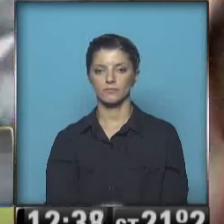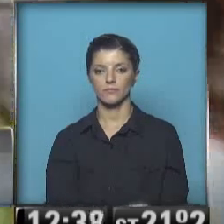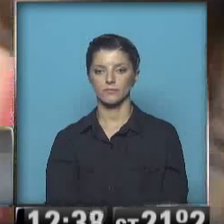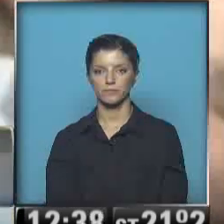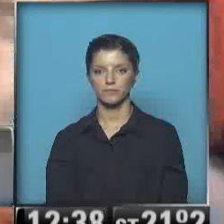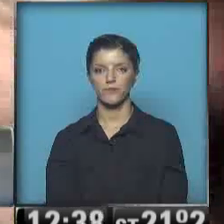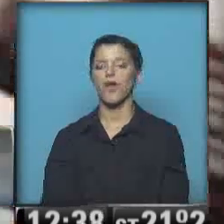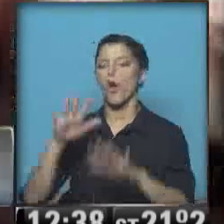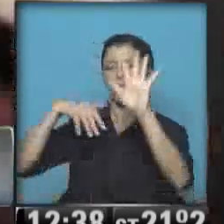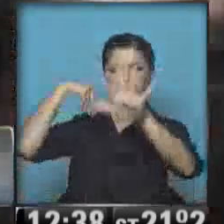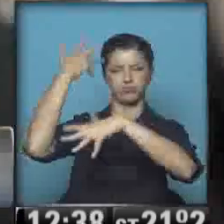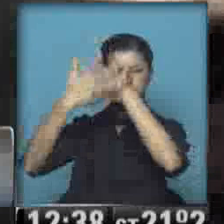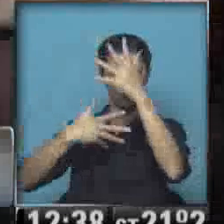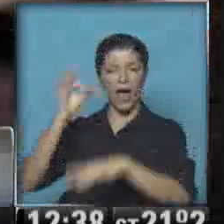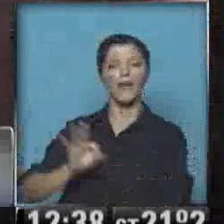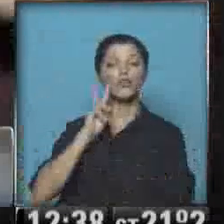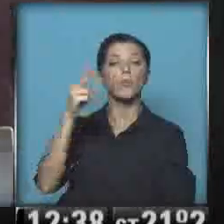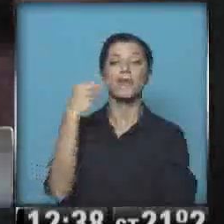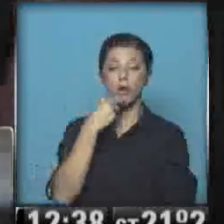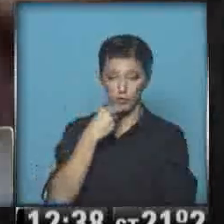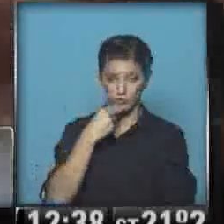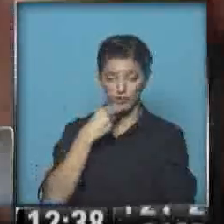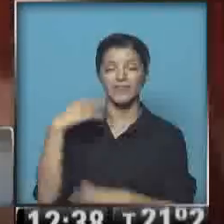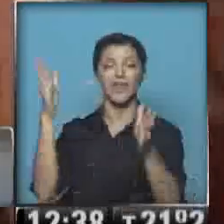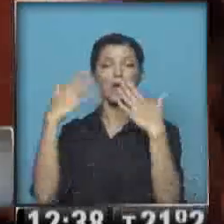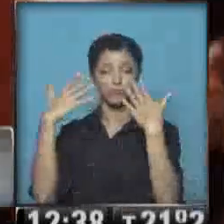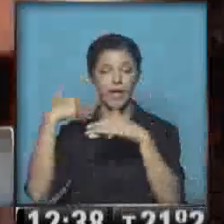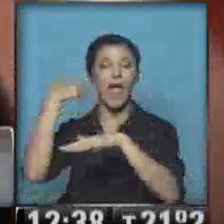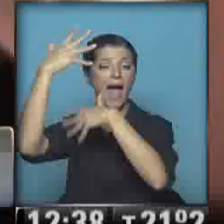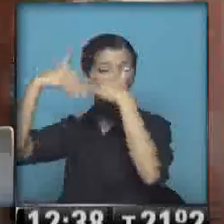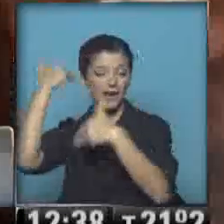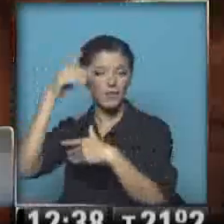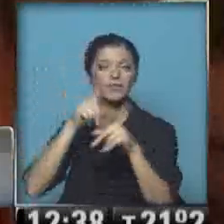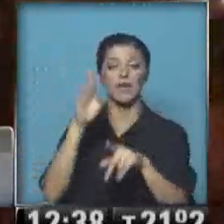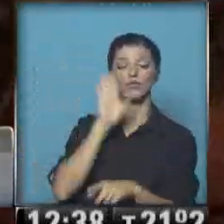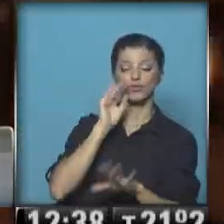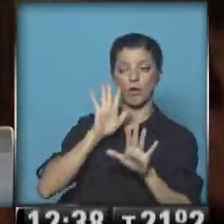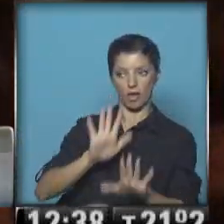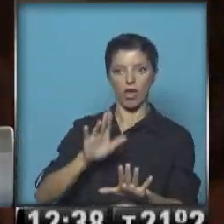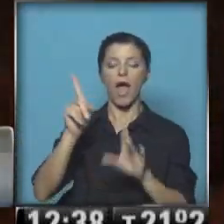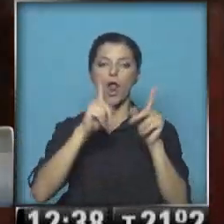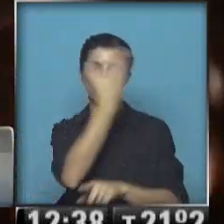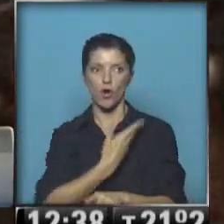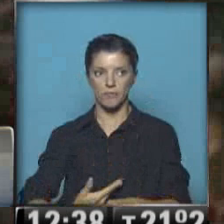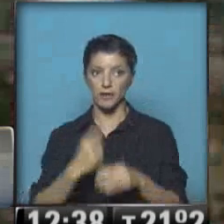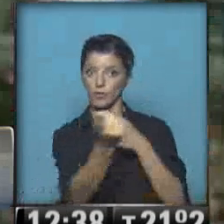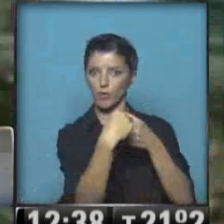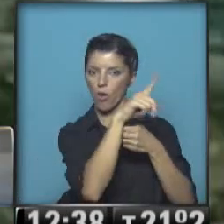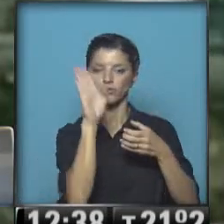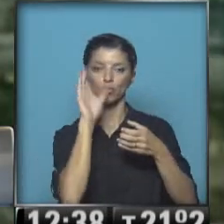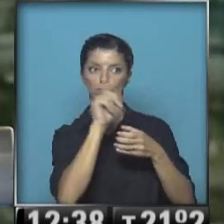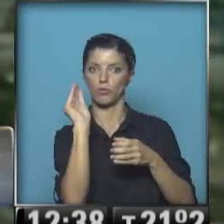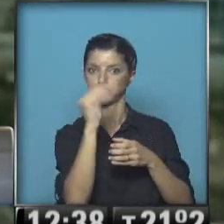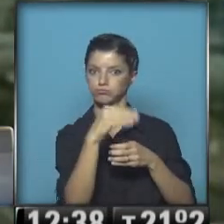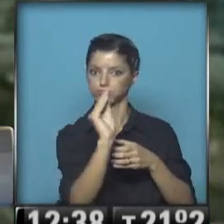graves de 2011 sorprendieron a Estados Unidos derribando a gobiernos dictatoriales aliados de La Casa Blanca